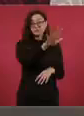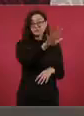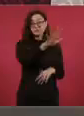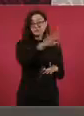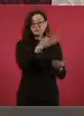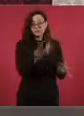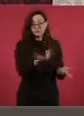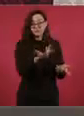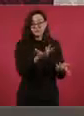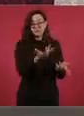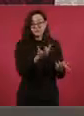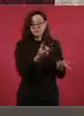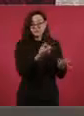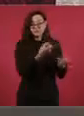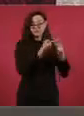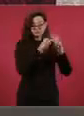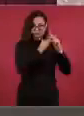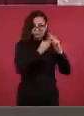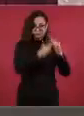constituyó